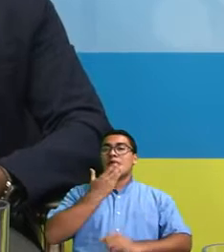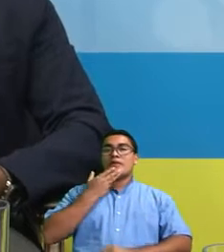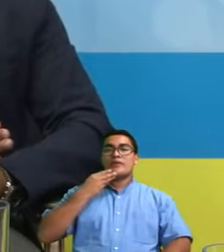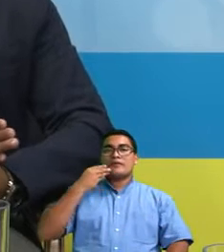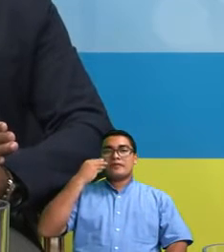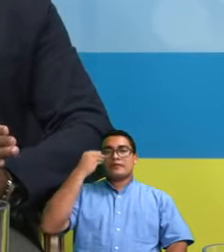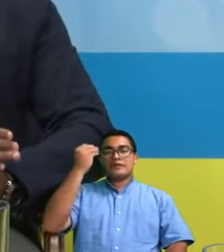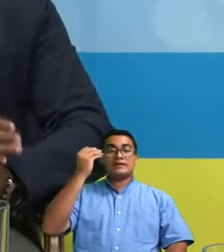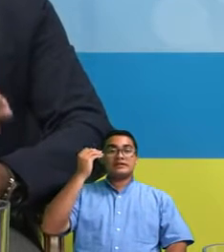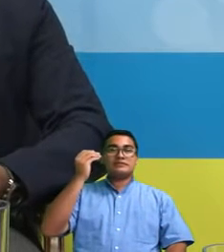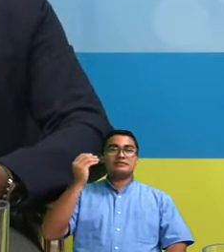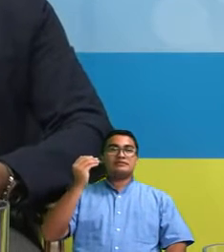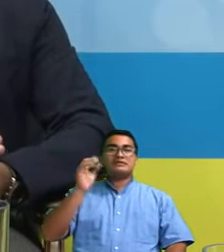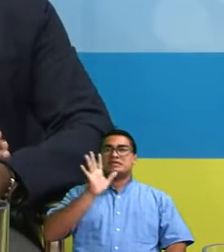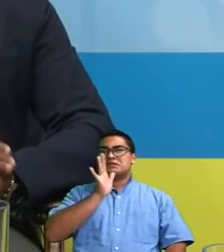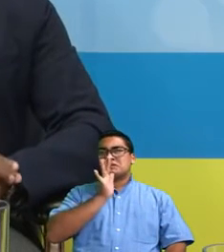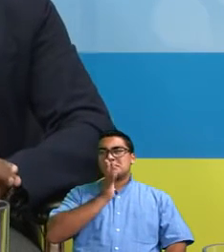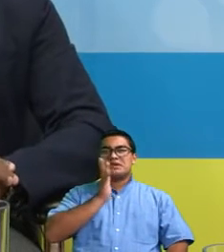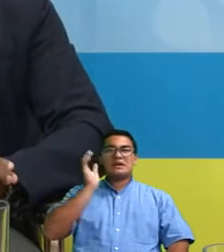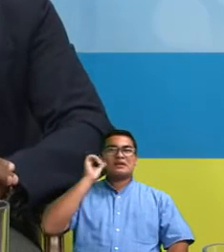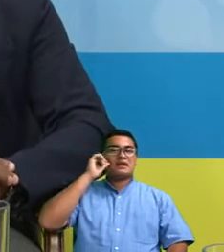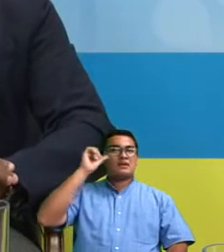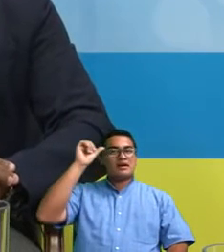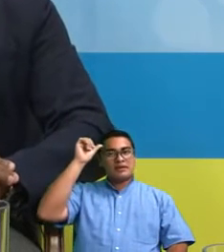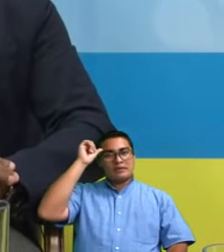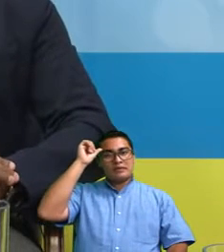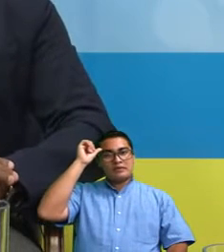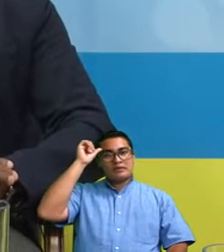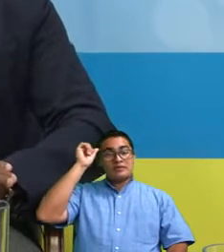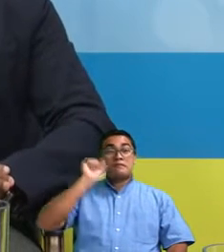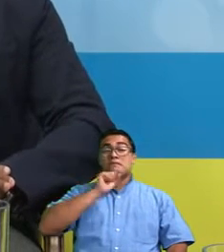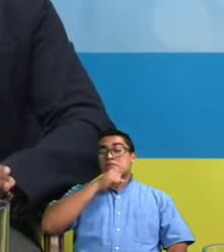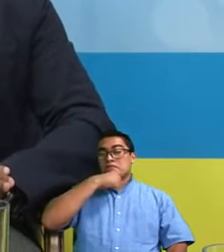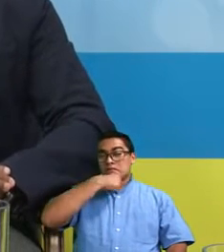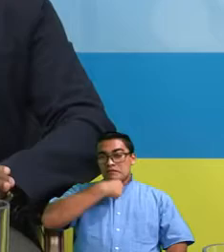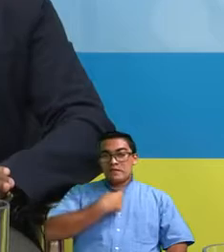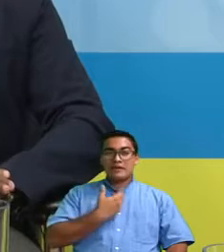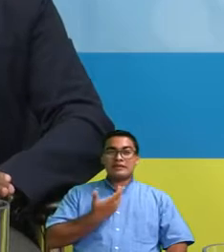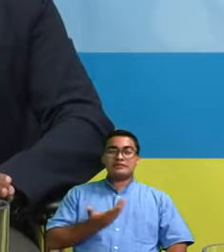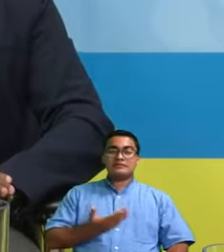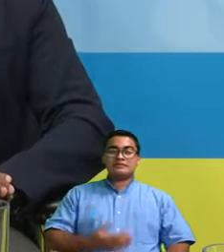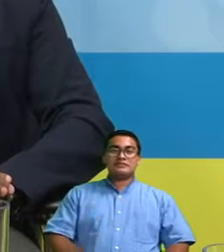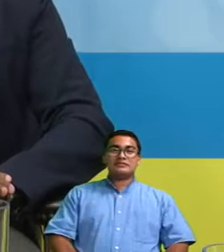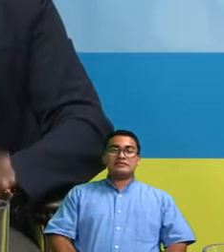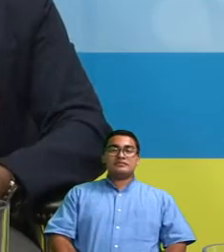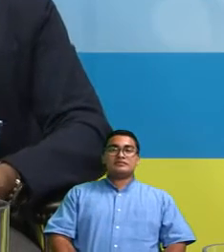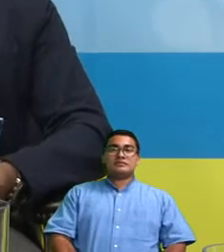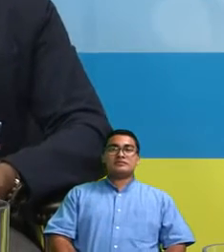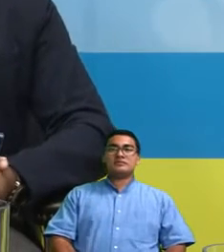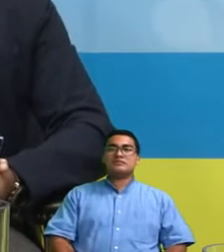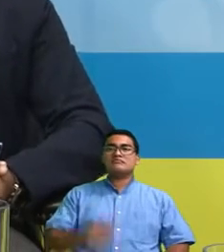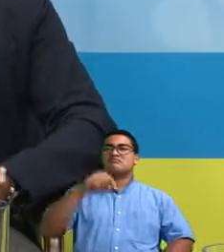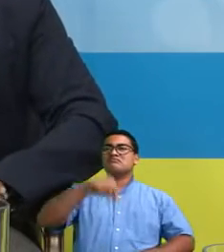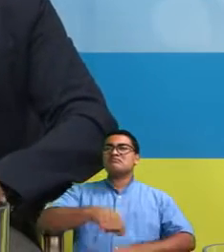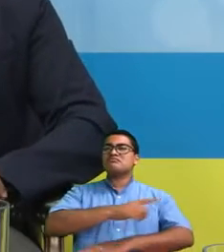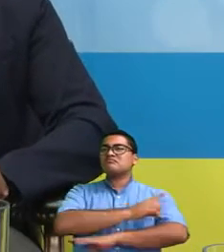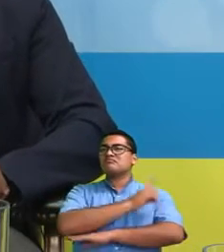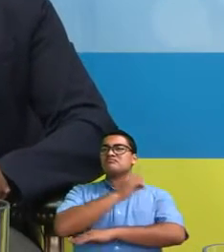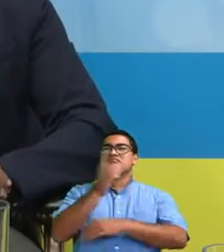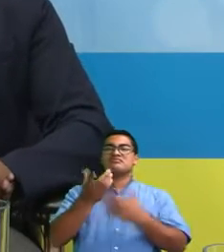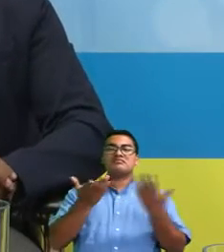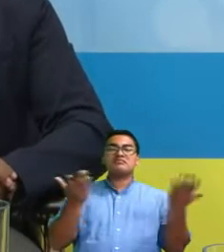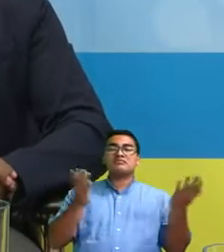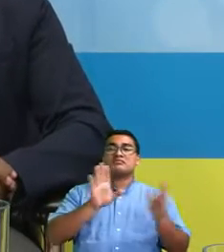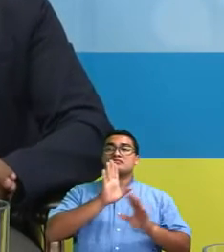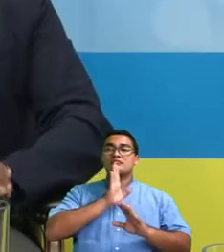los adolescentes, a los adultos, a los adultos mayores. El día de hoy vamos a hablar sobre los